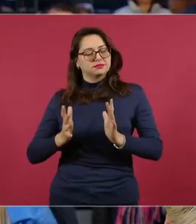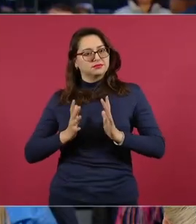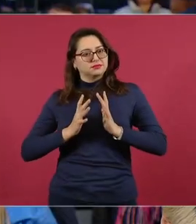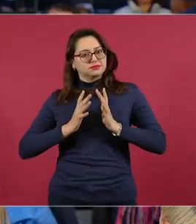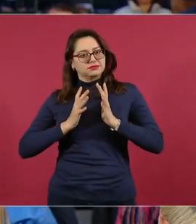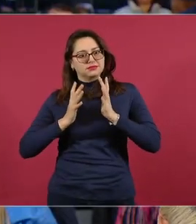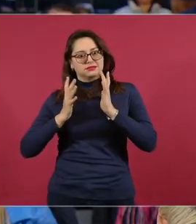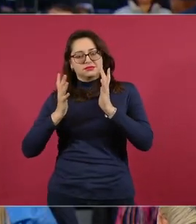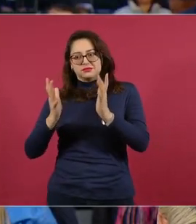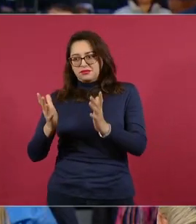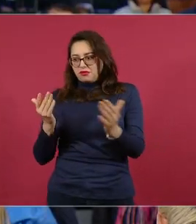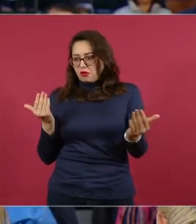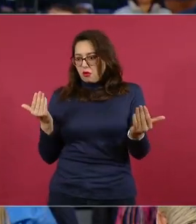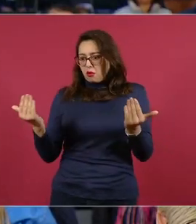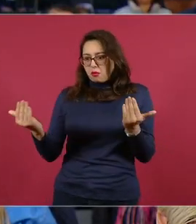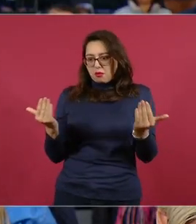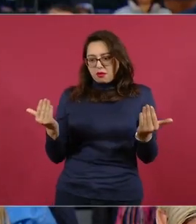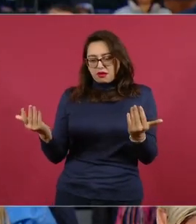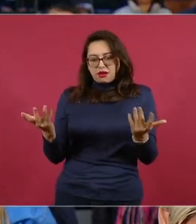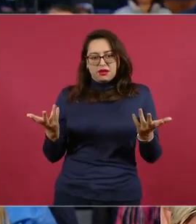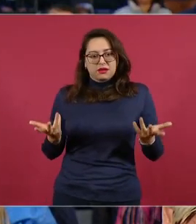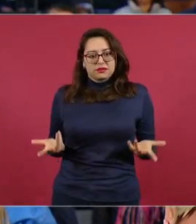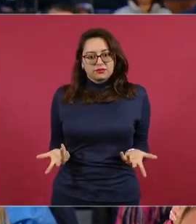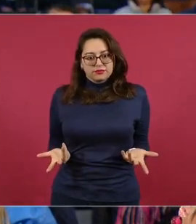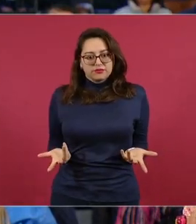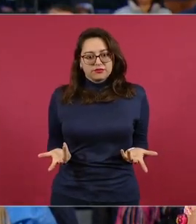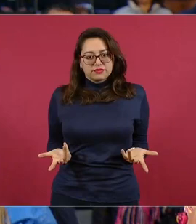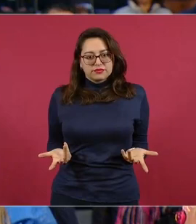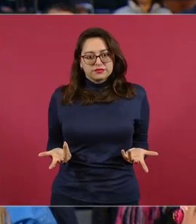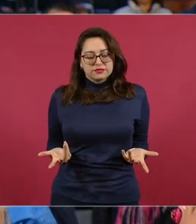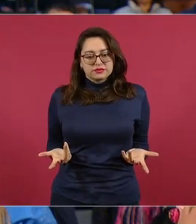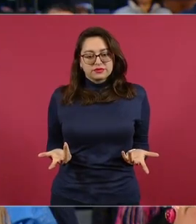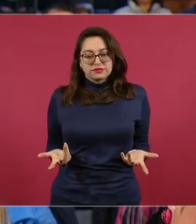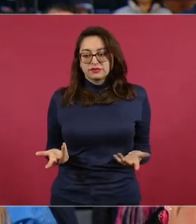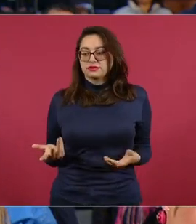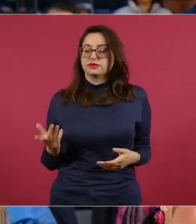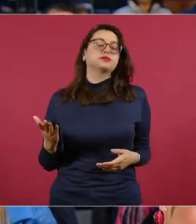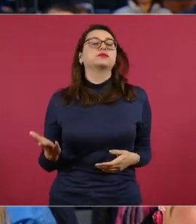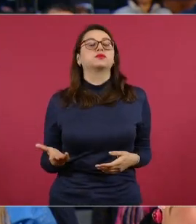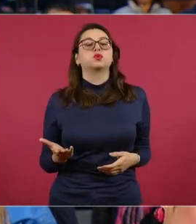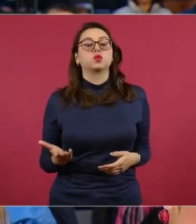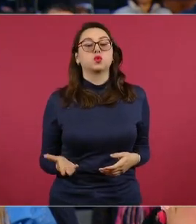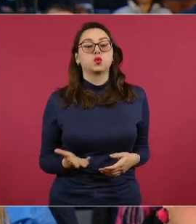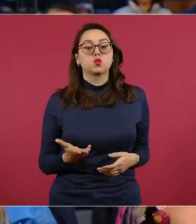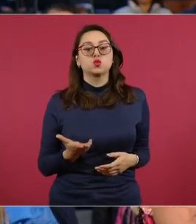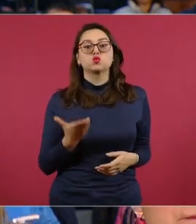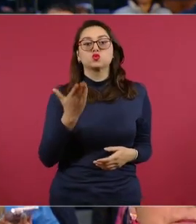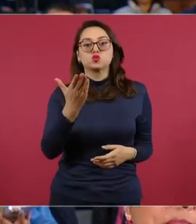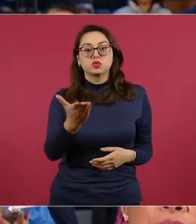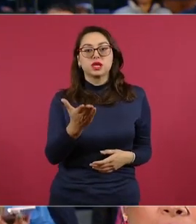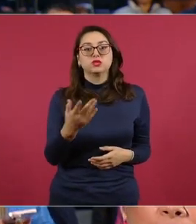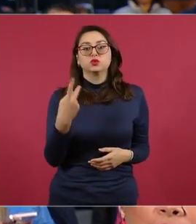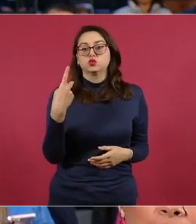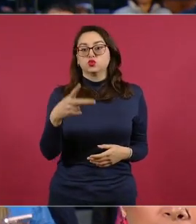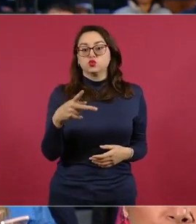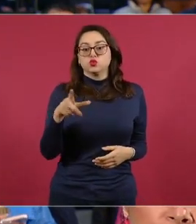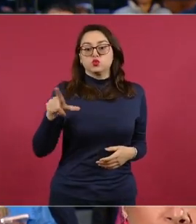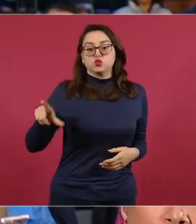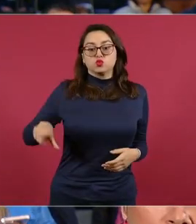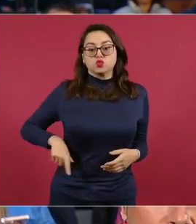del 2018, que usted tenía, no usted, sino el movimiento, El movimiento que representa